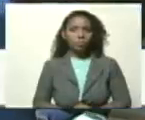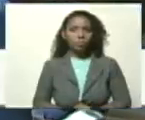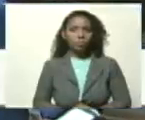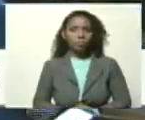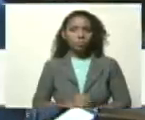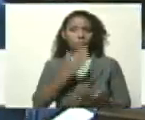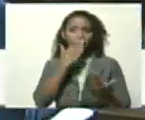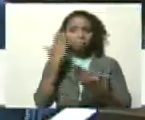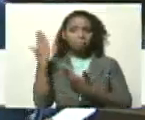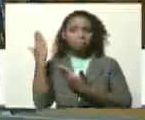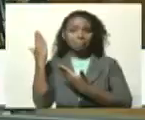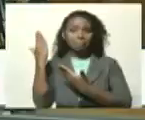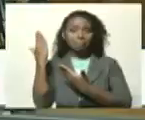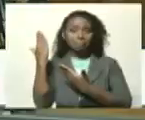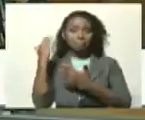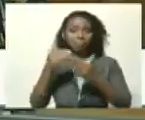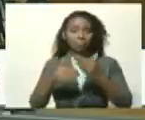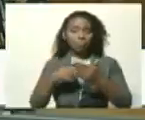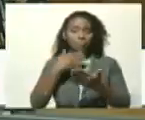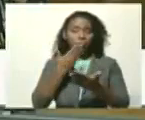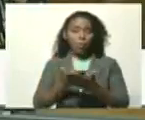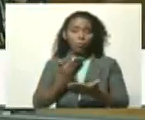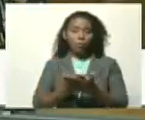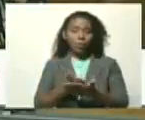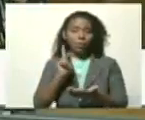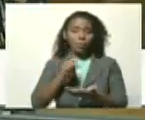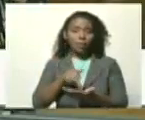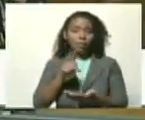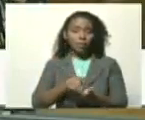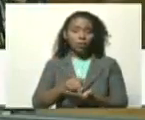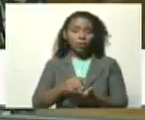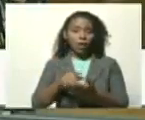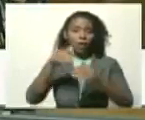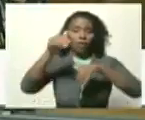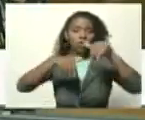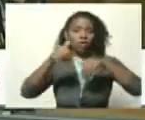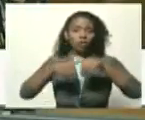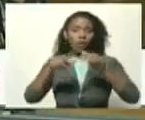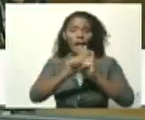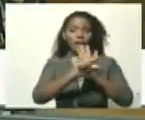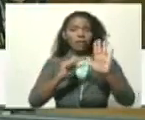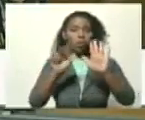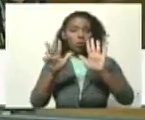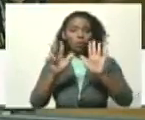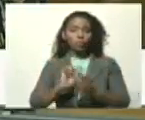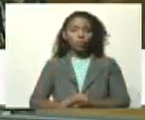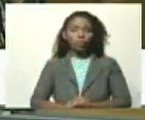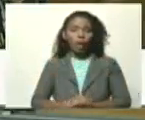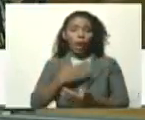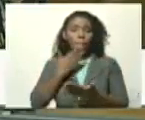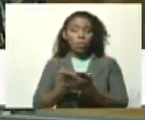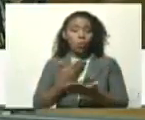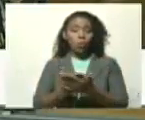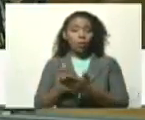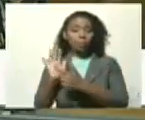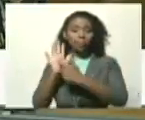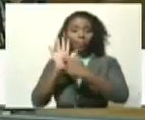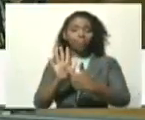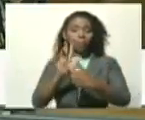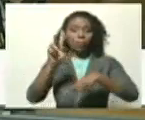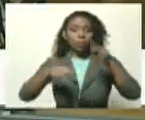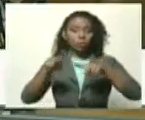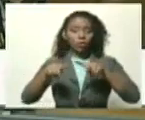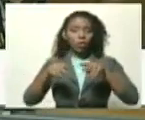Adelante. Postulación y votaciones. Artículo 8. La postulación se presentará